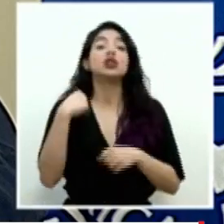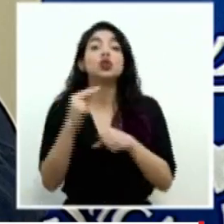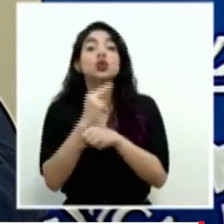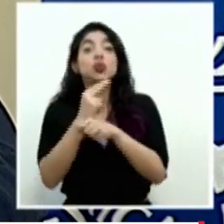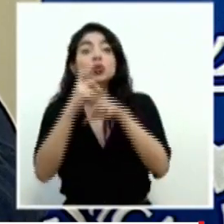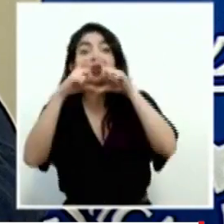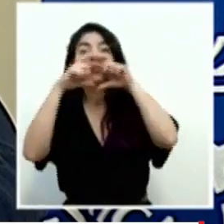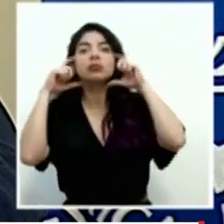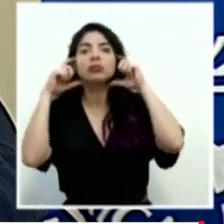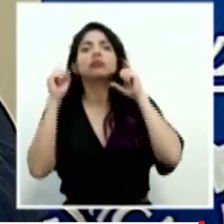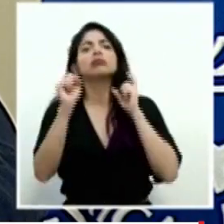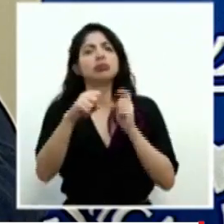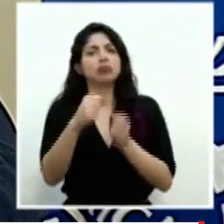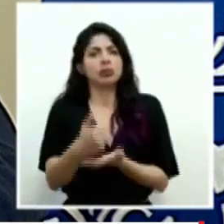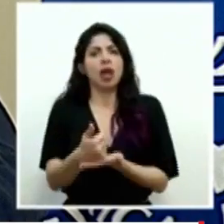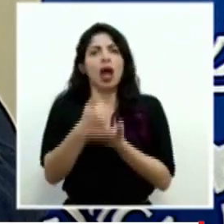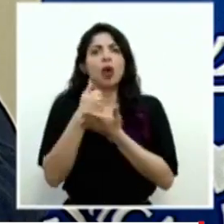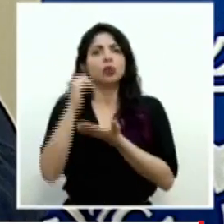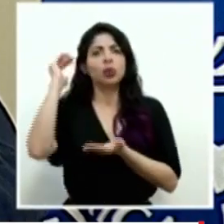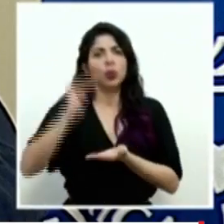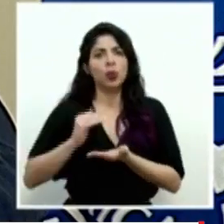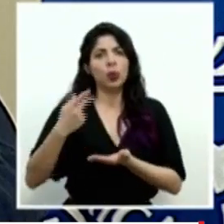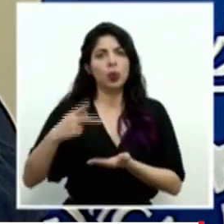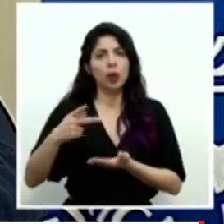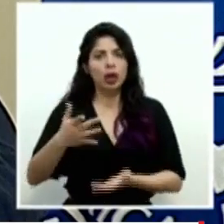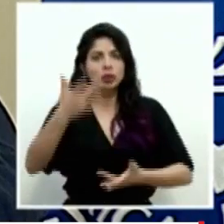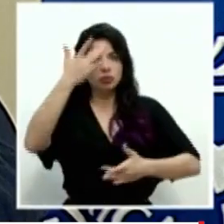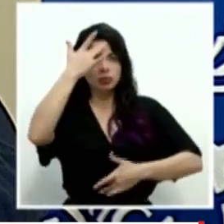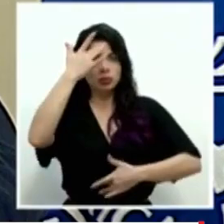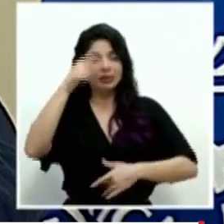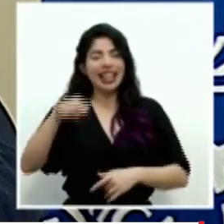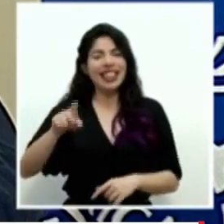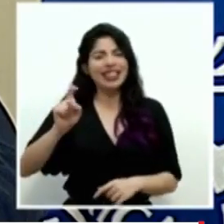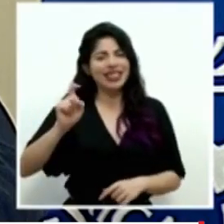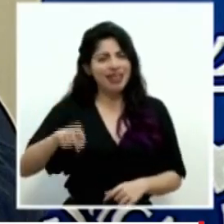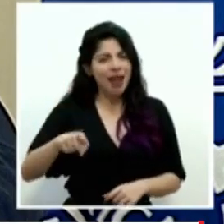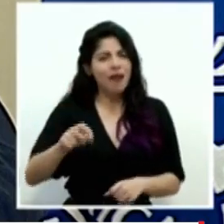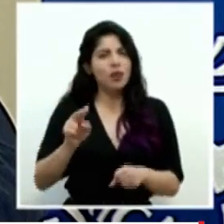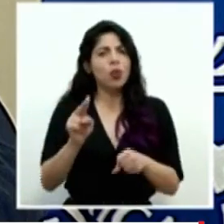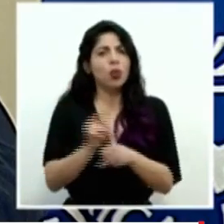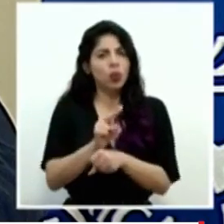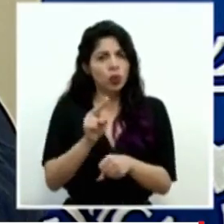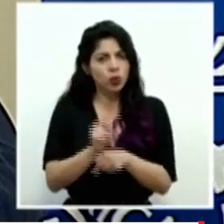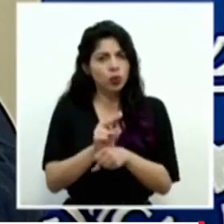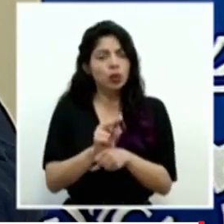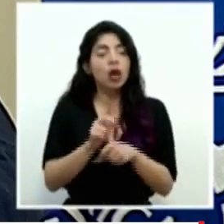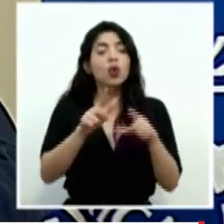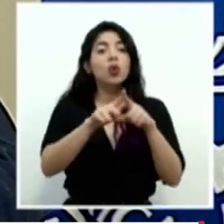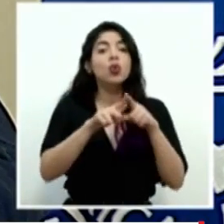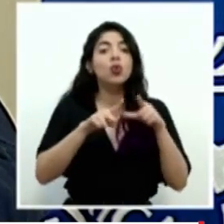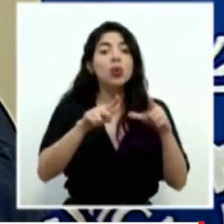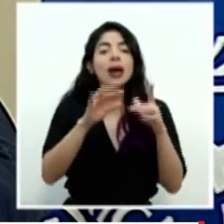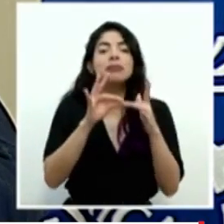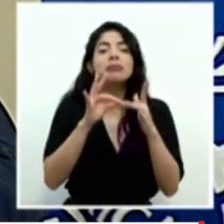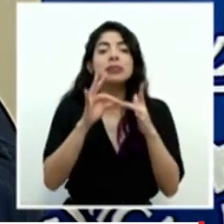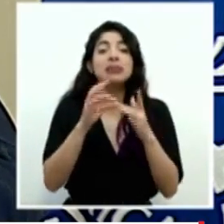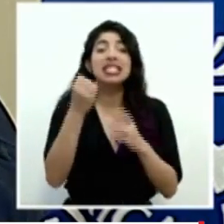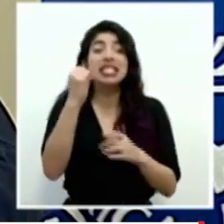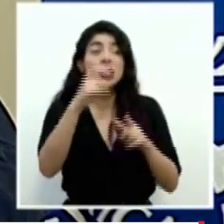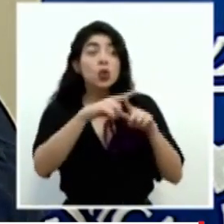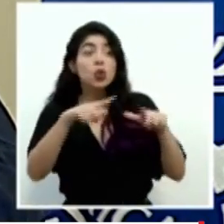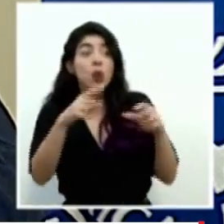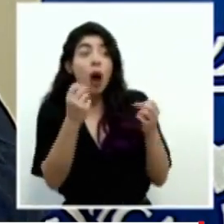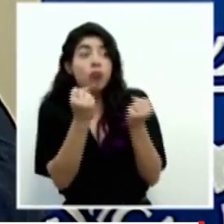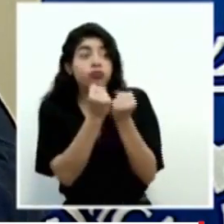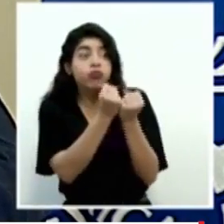la mascarilla sí reduce definitivamente el riesgo de infecciones, y tiene que ser utilizado justamente en los lugares, principalmente donde hay